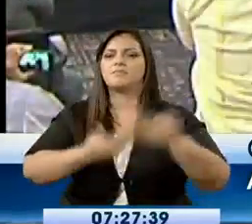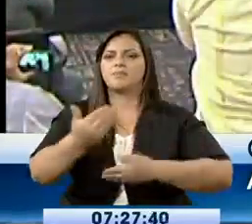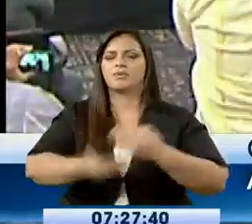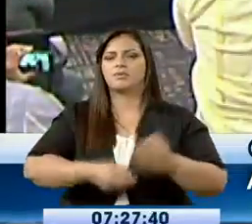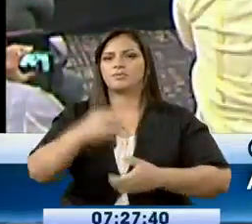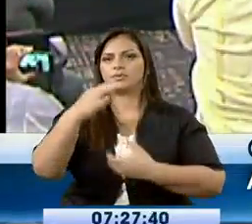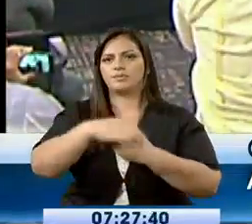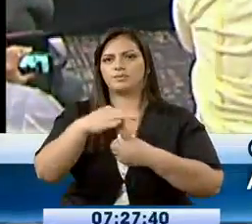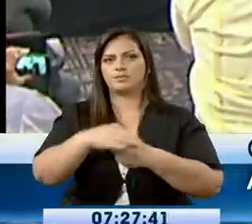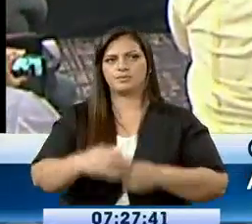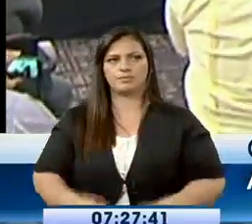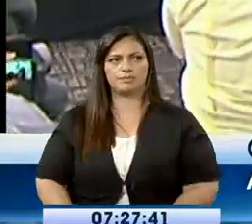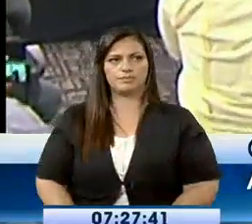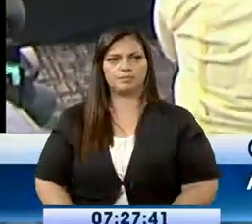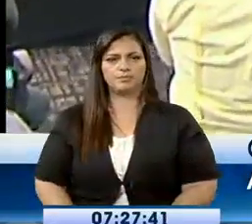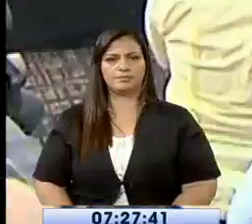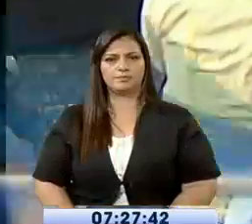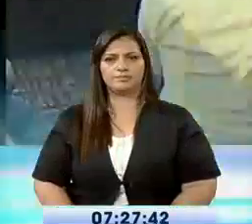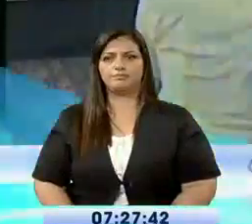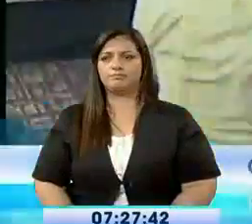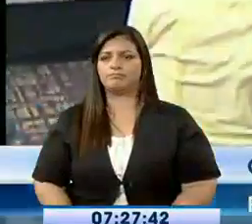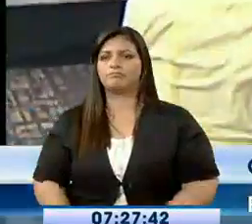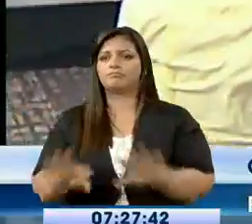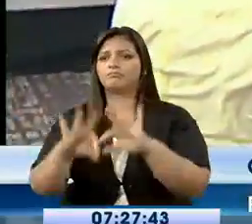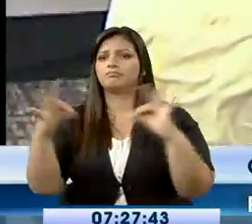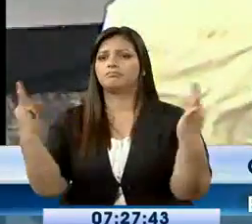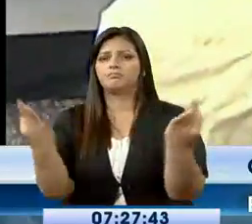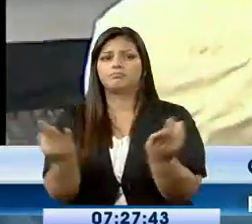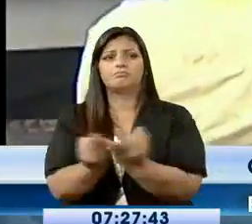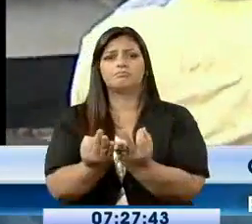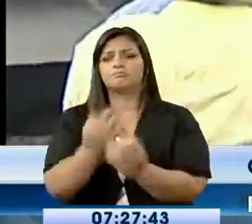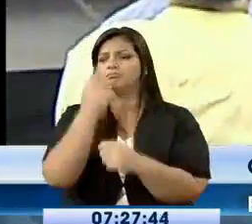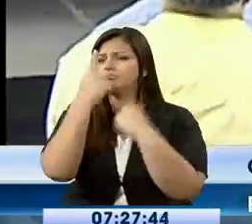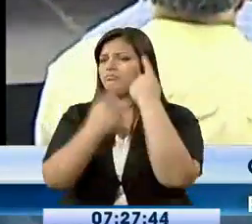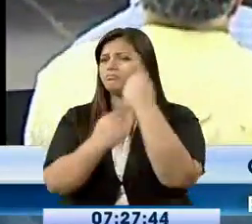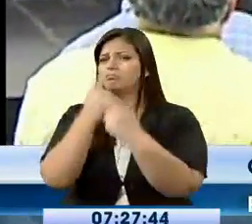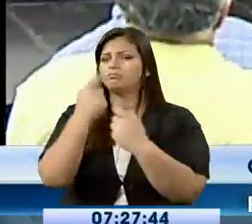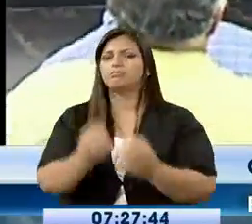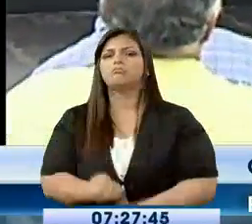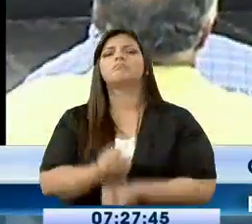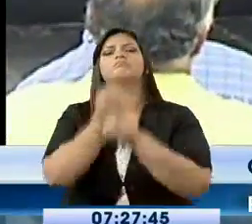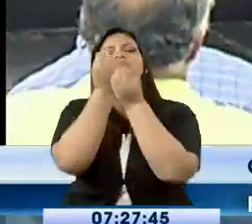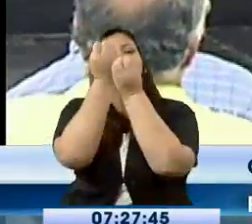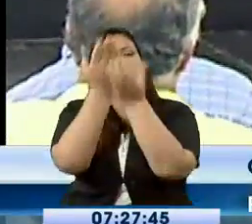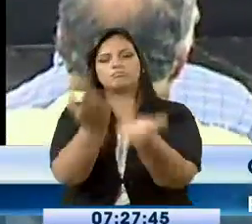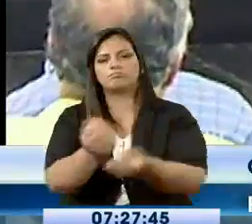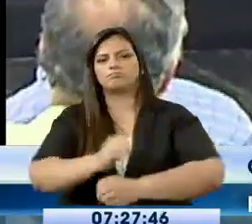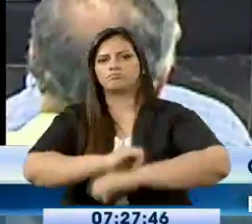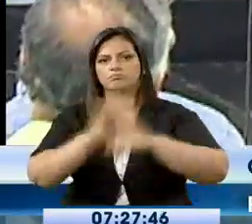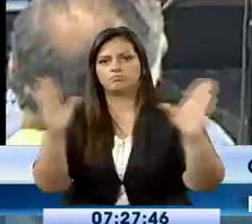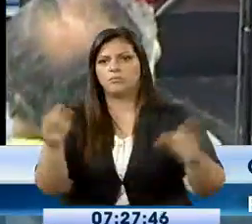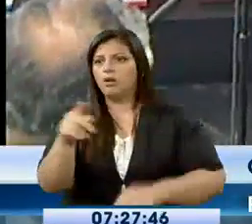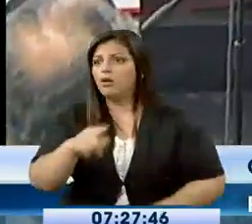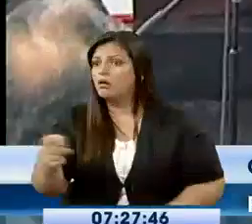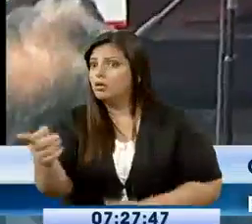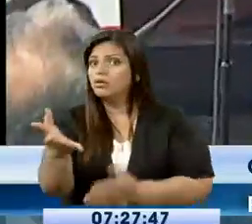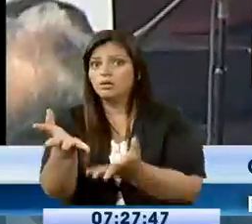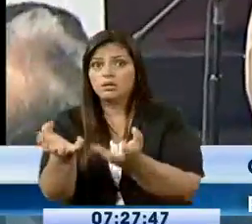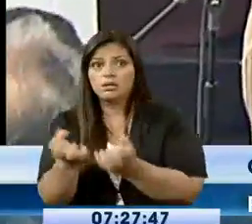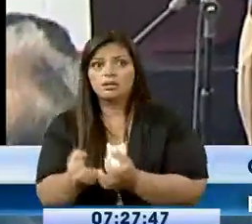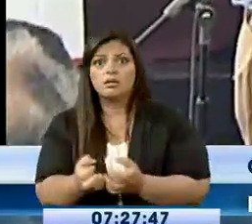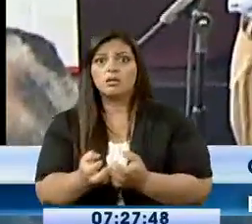a la principal inquietud de la familia ecuatoriana. Queremos empleo, queremos